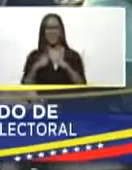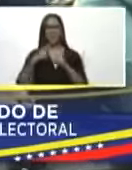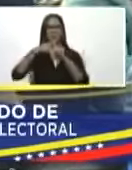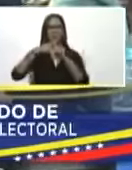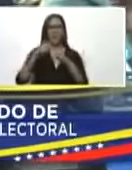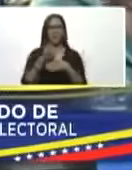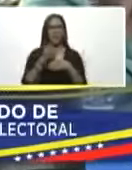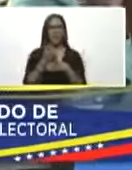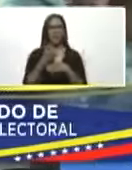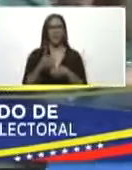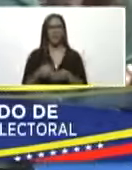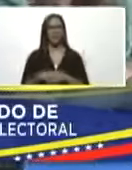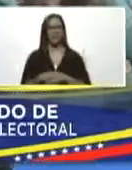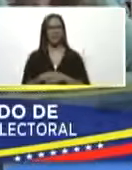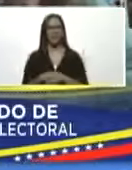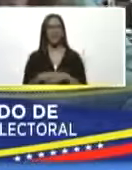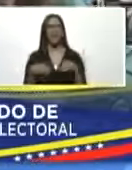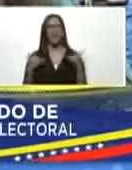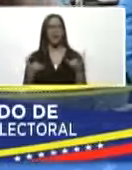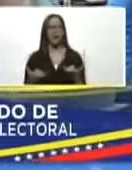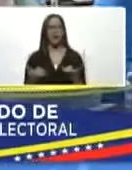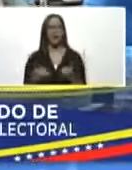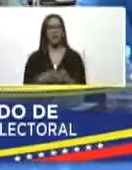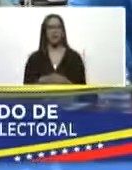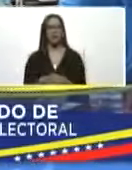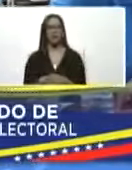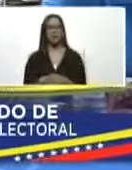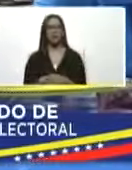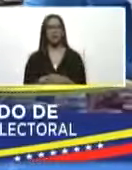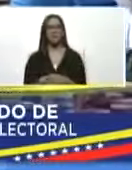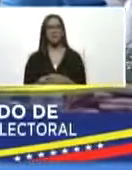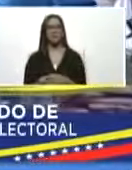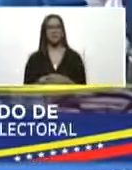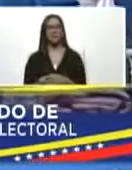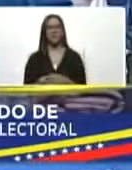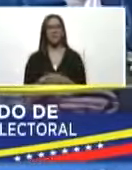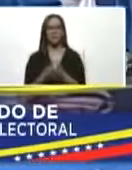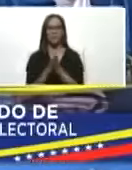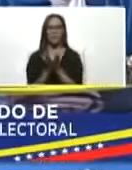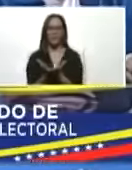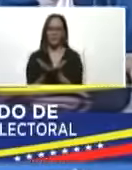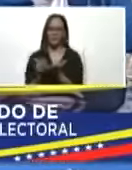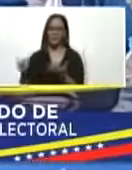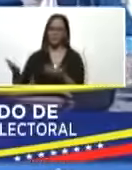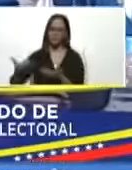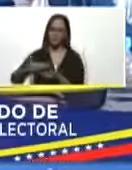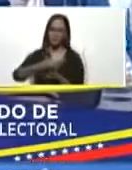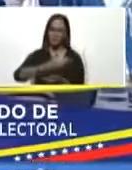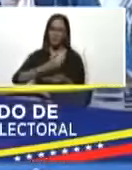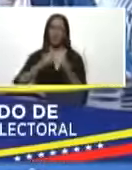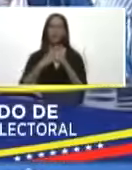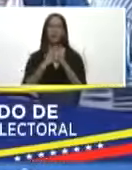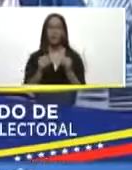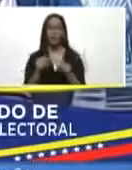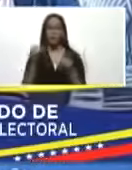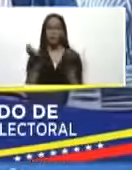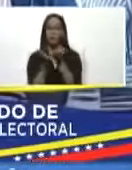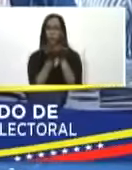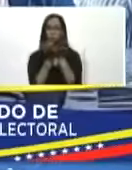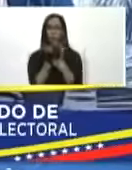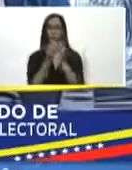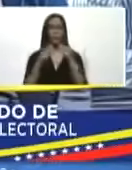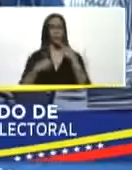madera. Ahora, déjame recoger mis libros aquí. Todo esto yo lo estudio todos los días,